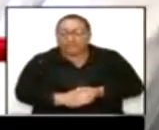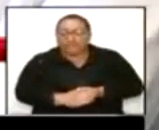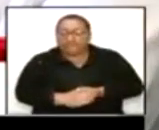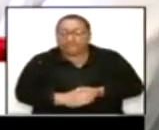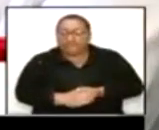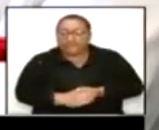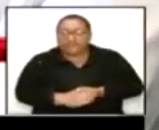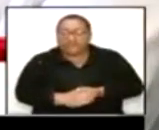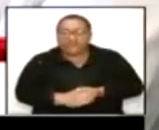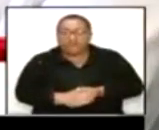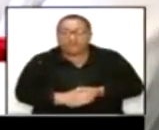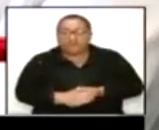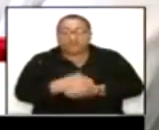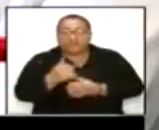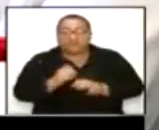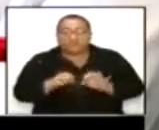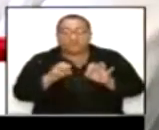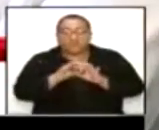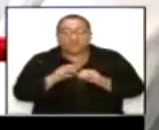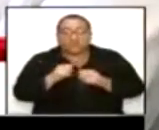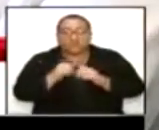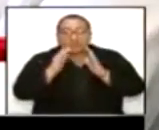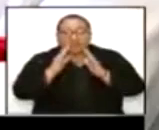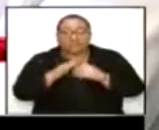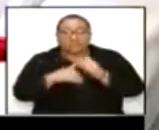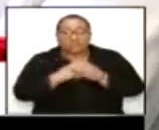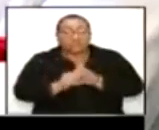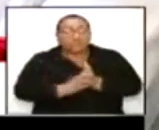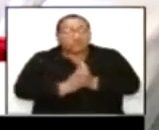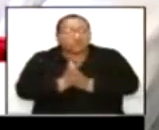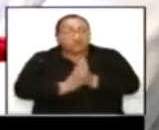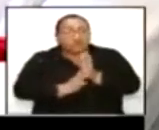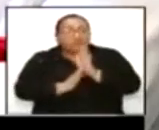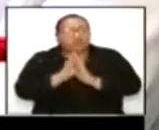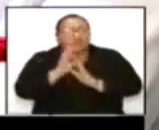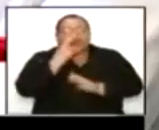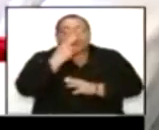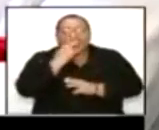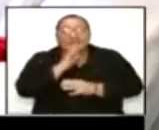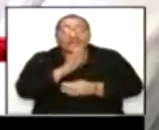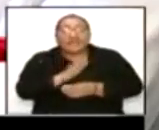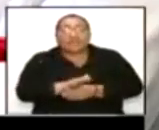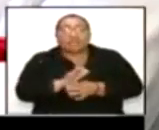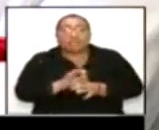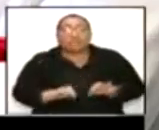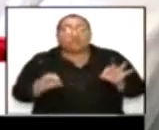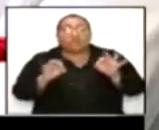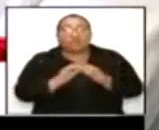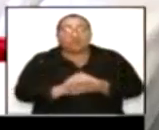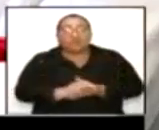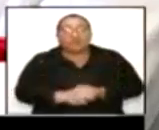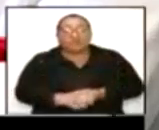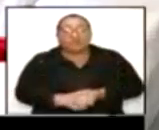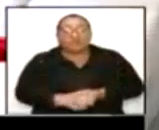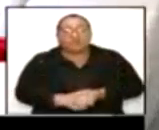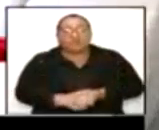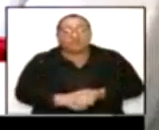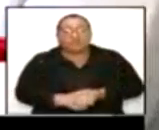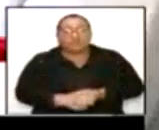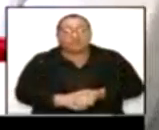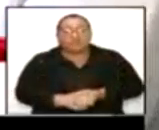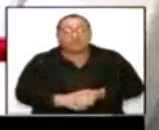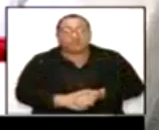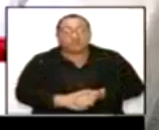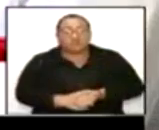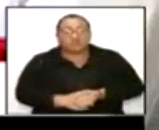será de primordial importancia y se atenderá al interés superior del niño. Es más, el preámbulo